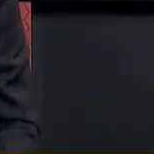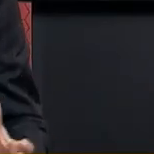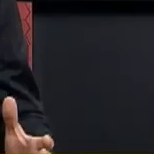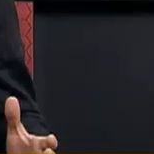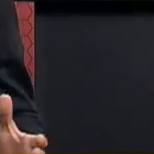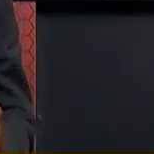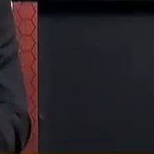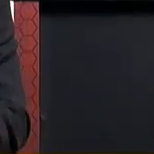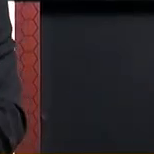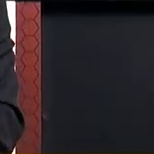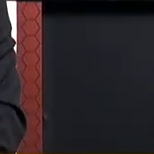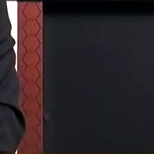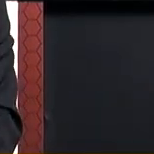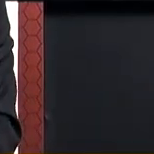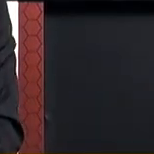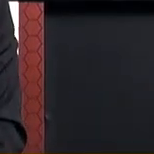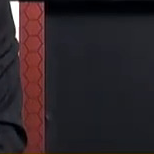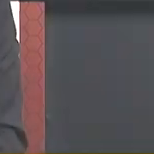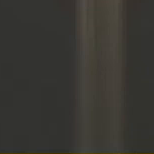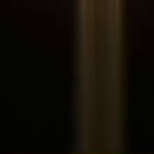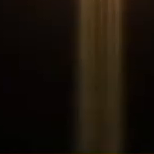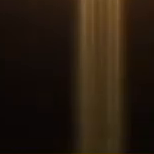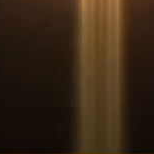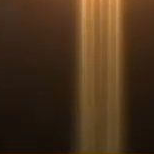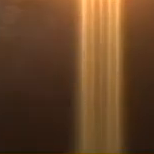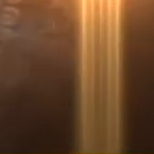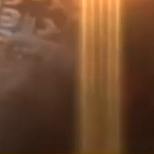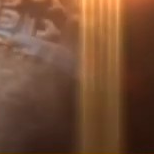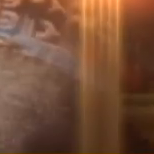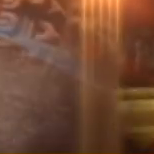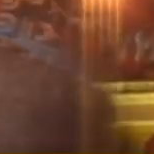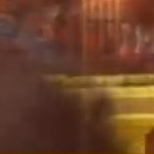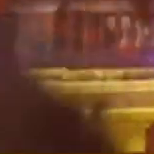Y bueno, México es tu museo.